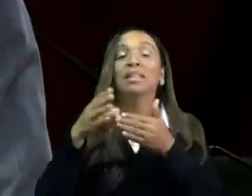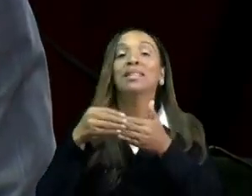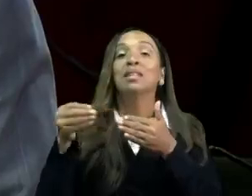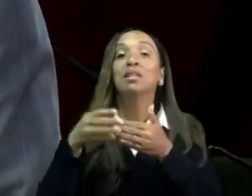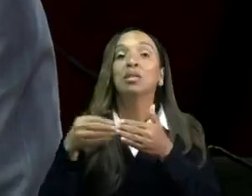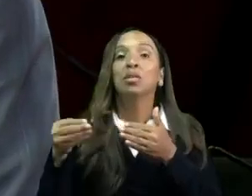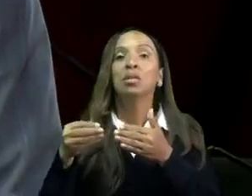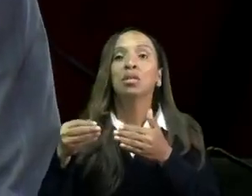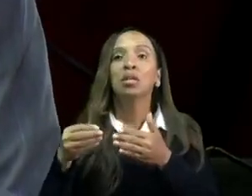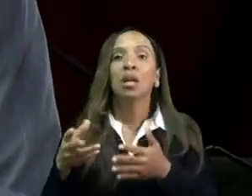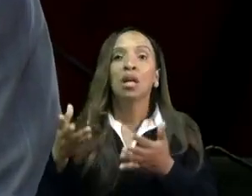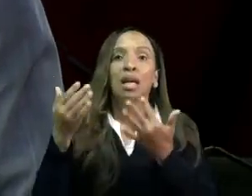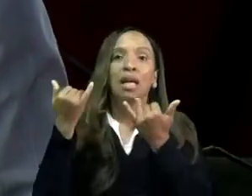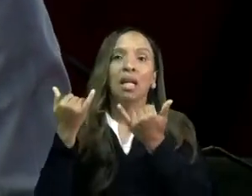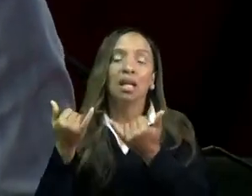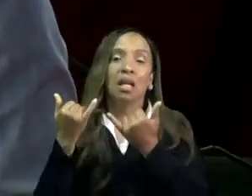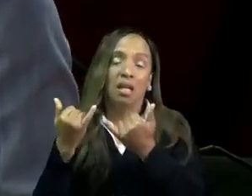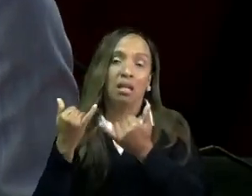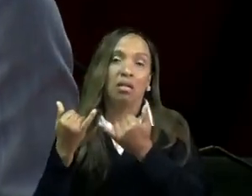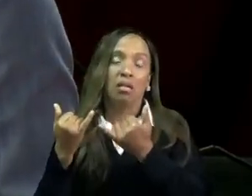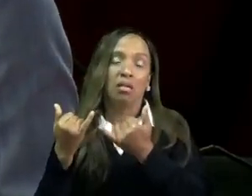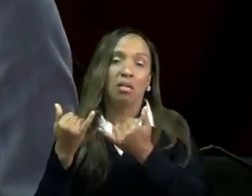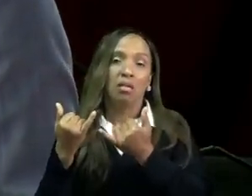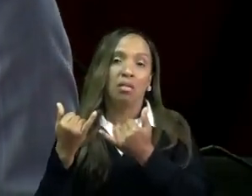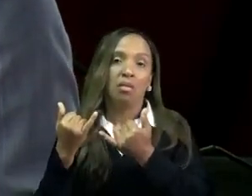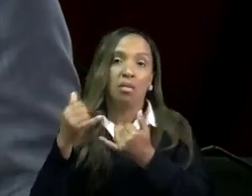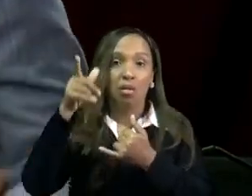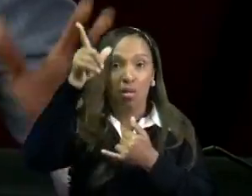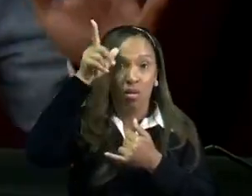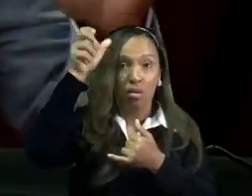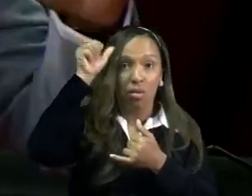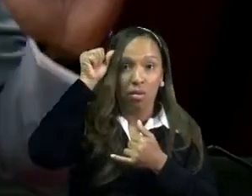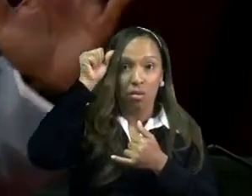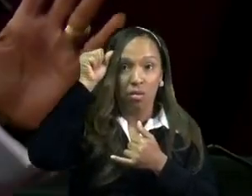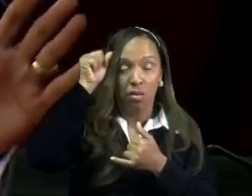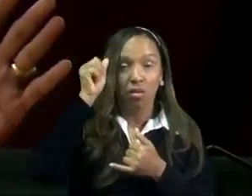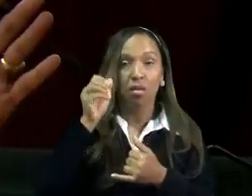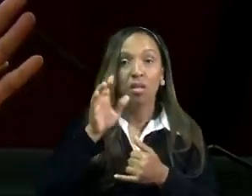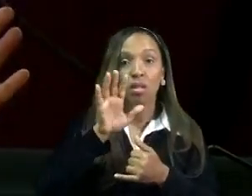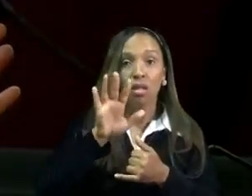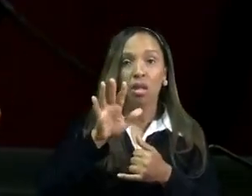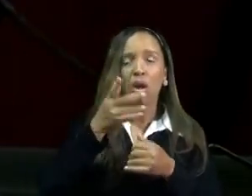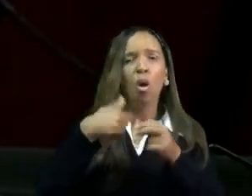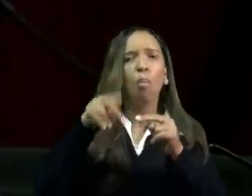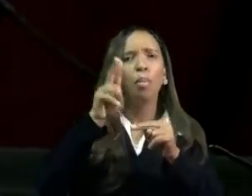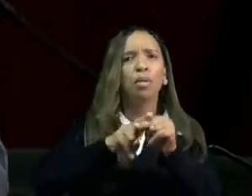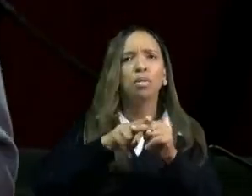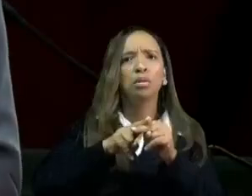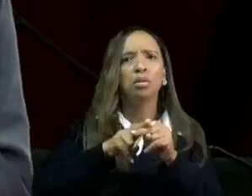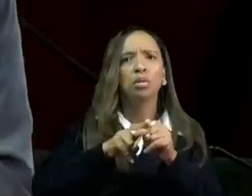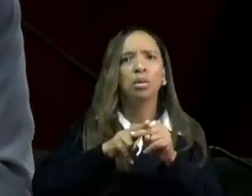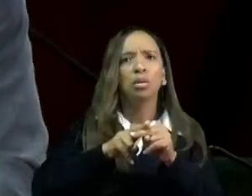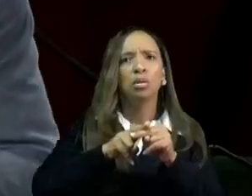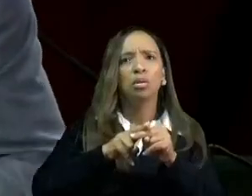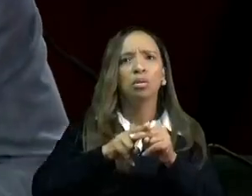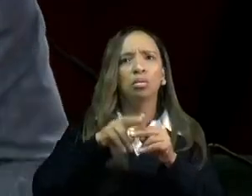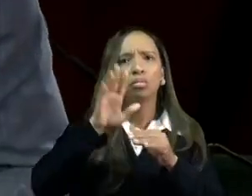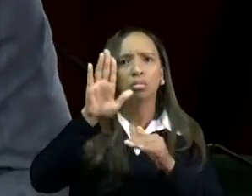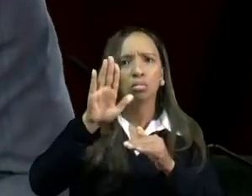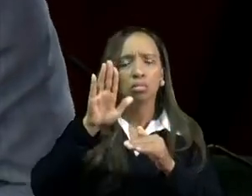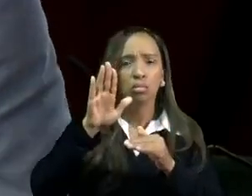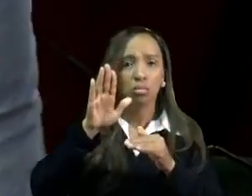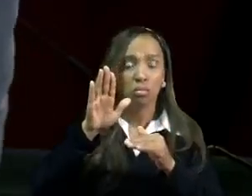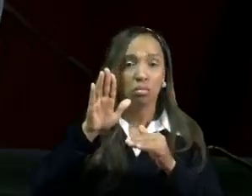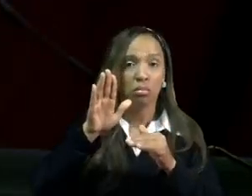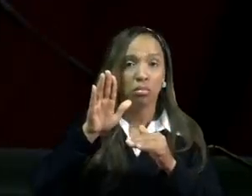un incremento de un 69%. Yo debería decir que comparado a cómo la